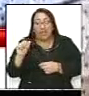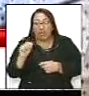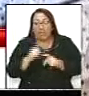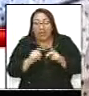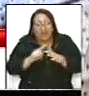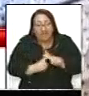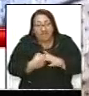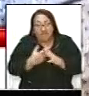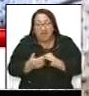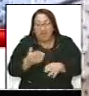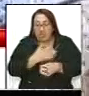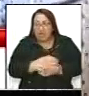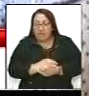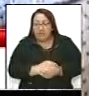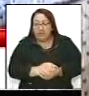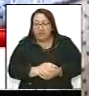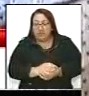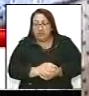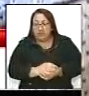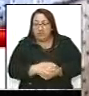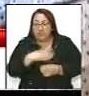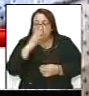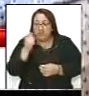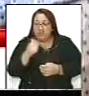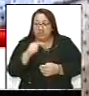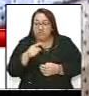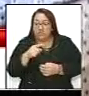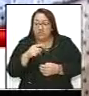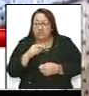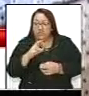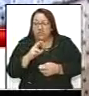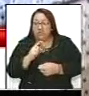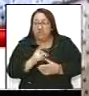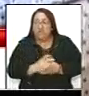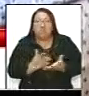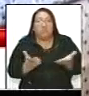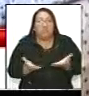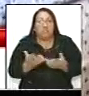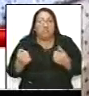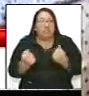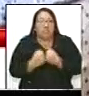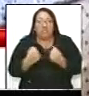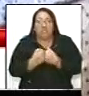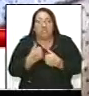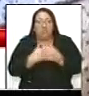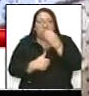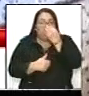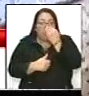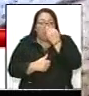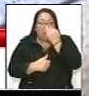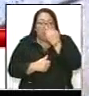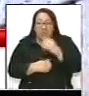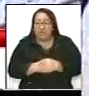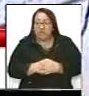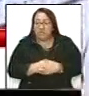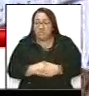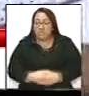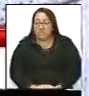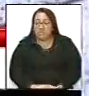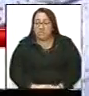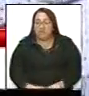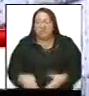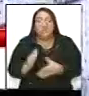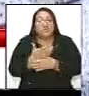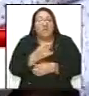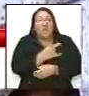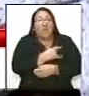inicio, Presidenta, se ha venido creando esta suerte de pelea interna entre la